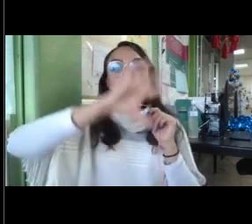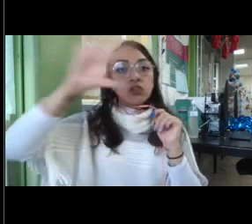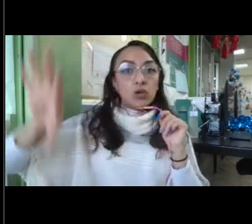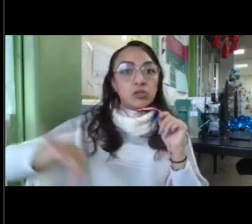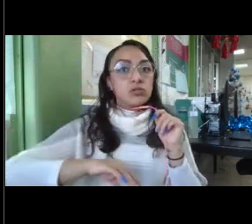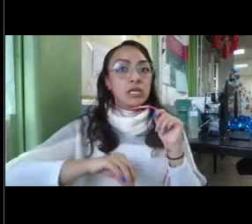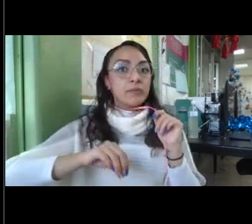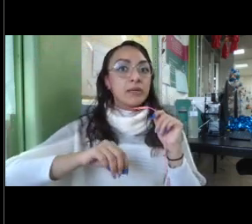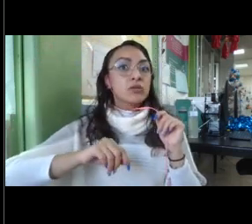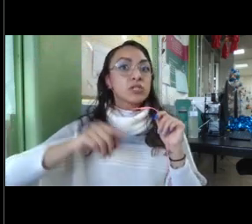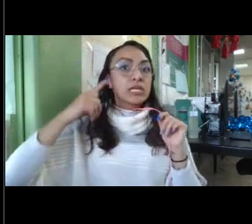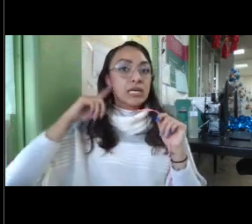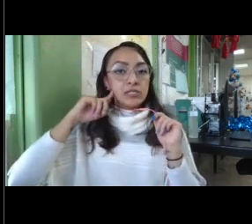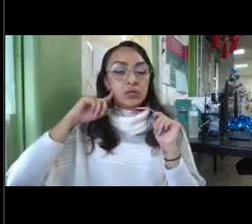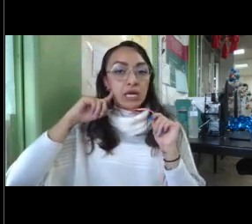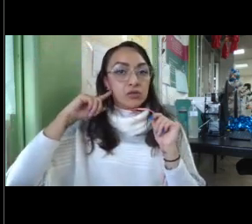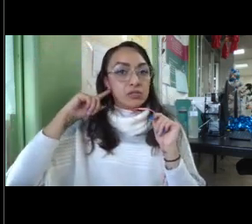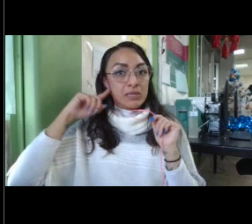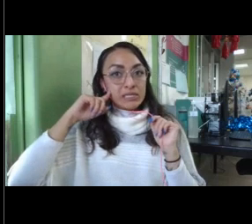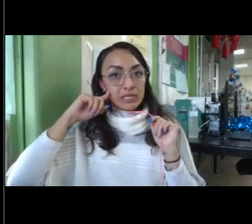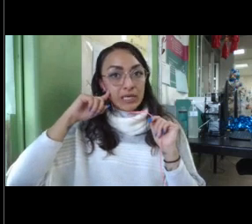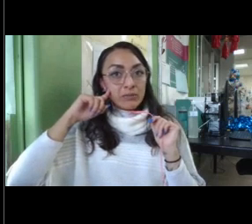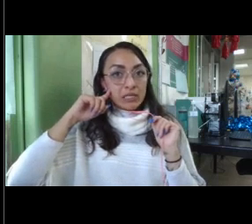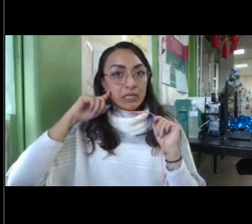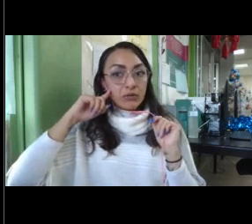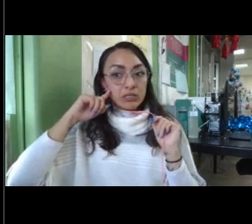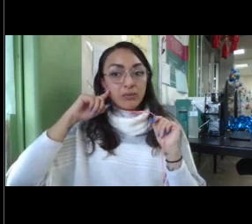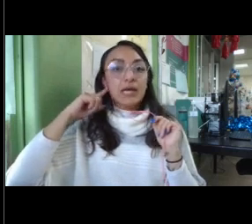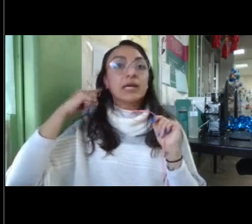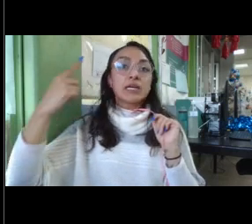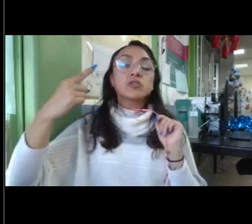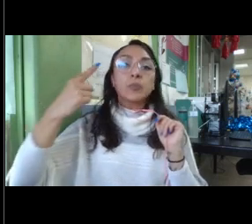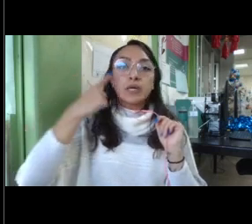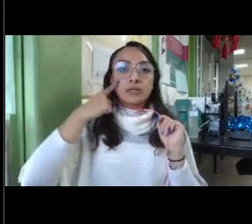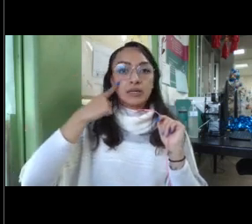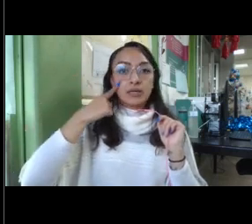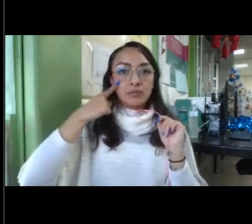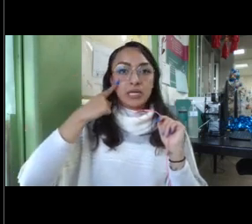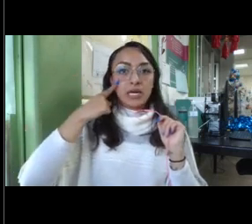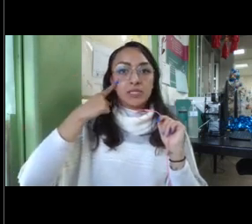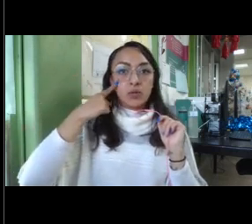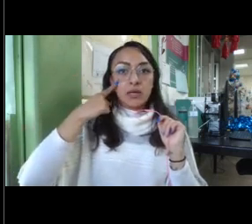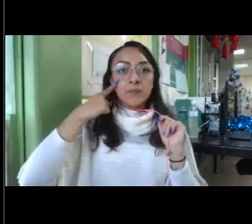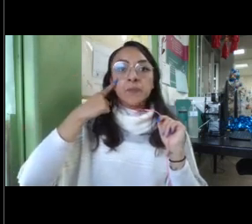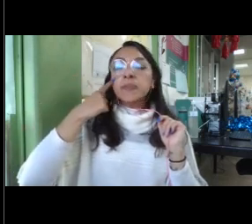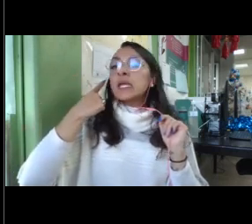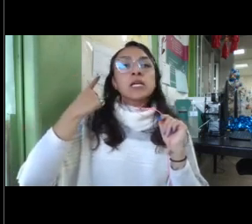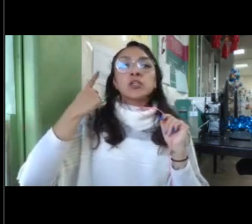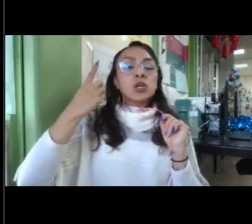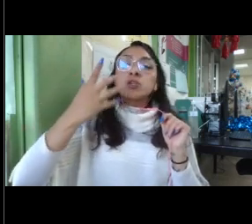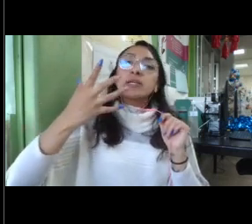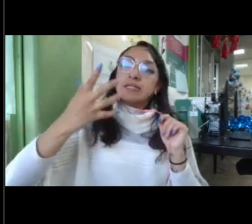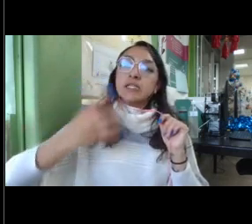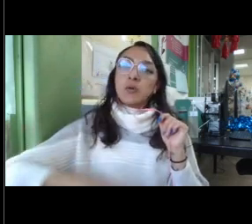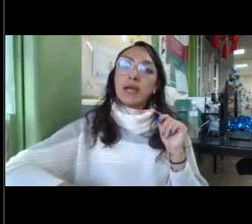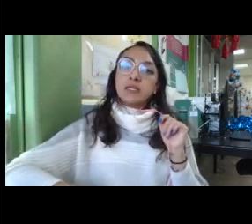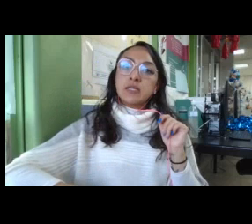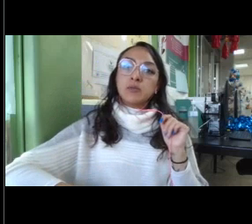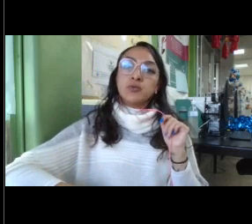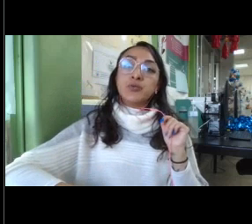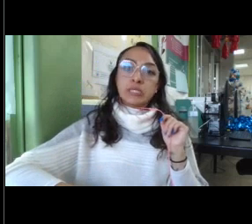incluido en todos los elementos y que eso que a los demás les llega de manera auditiva, ellos lo puedan tener de manera visual. No todas